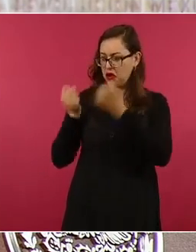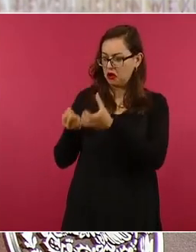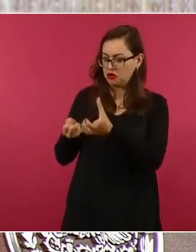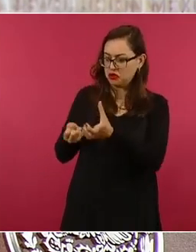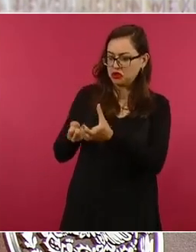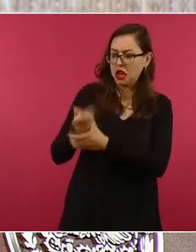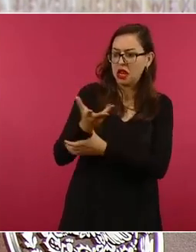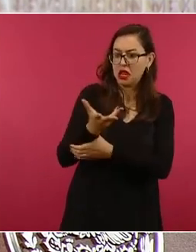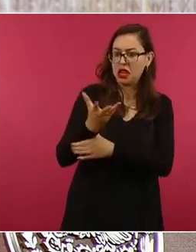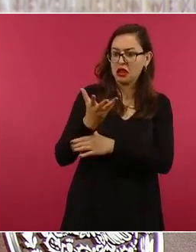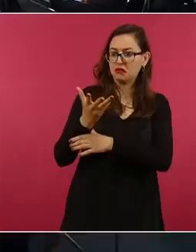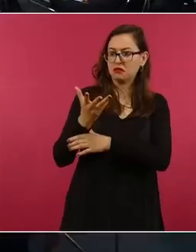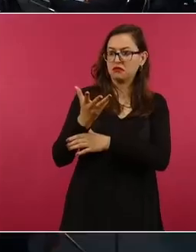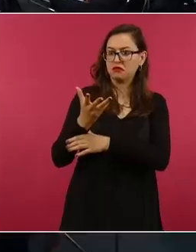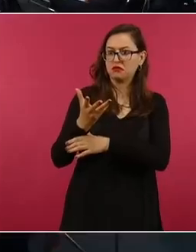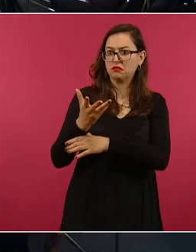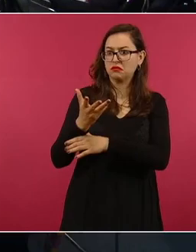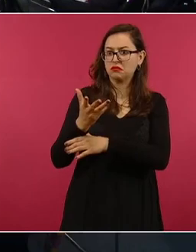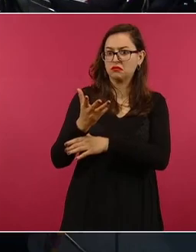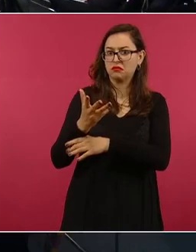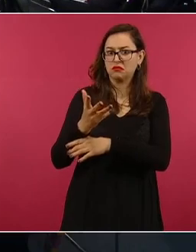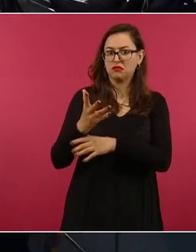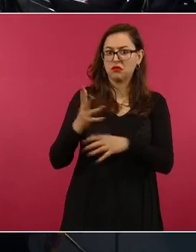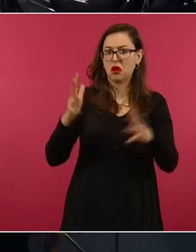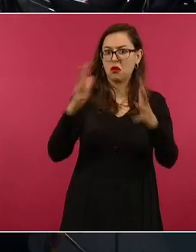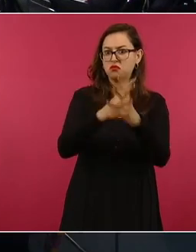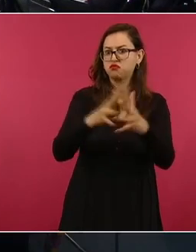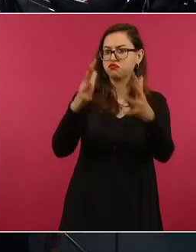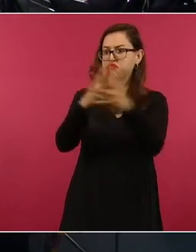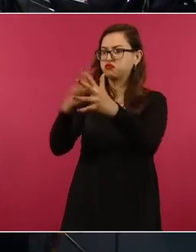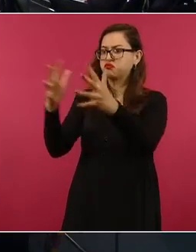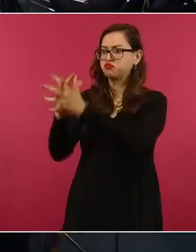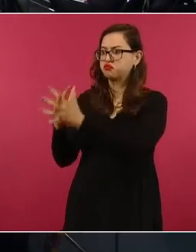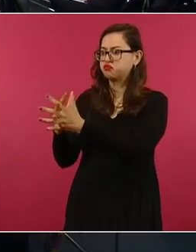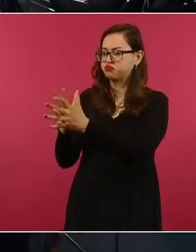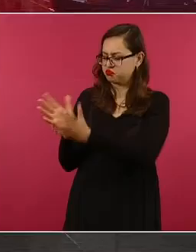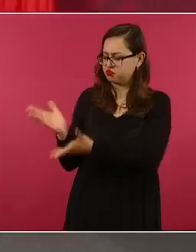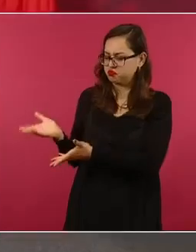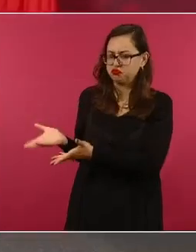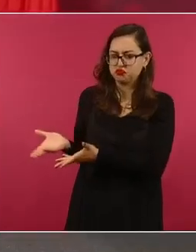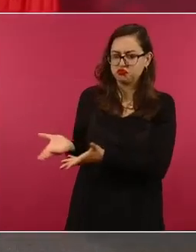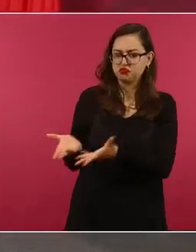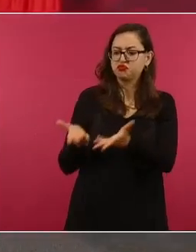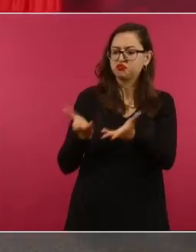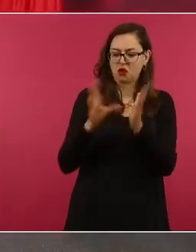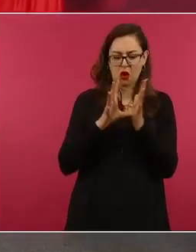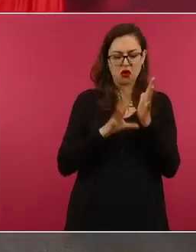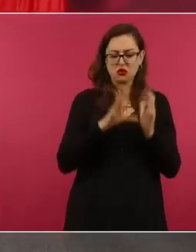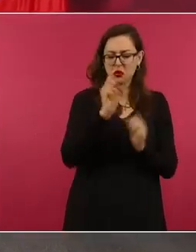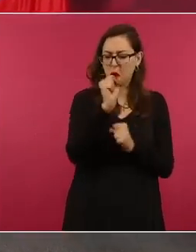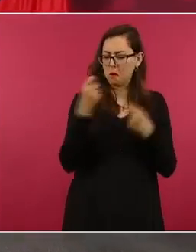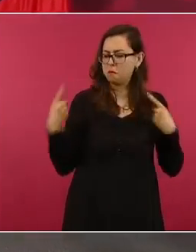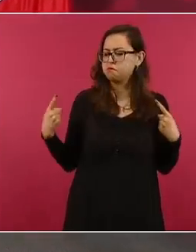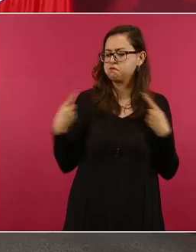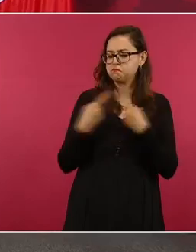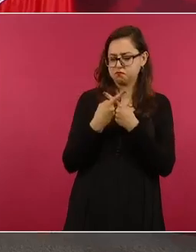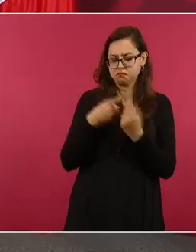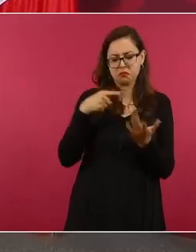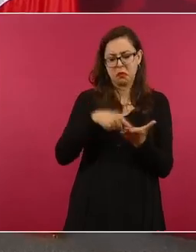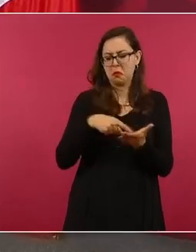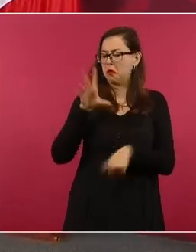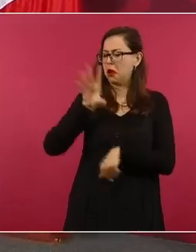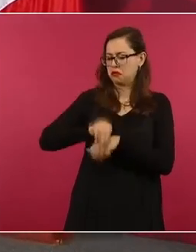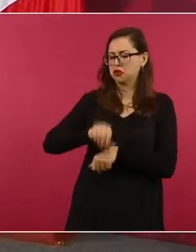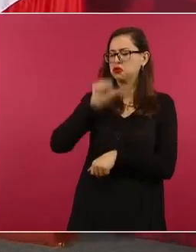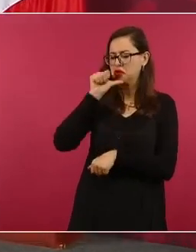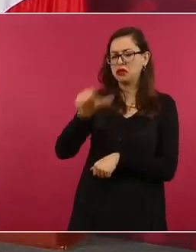son ilegales o no se ajustan al mandato constitucional, y dice ahí que